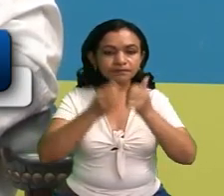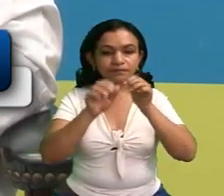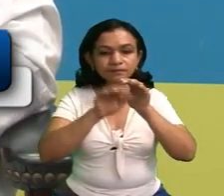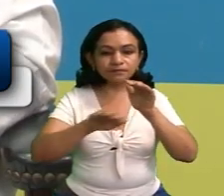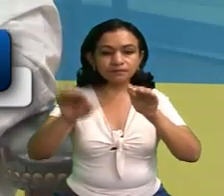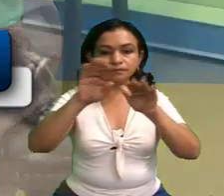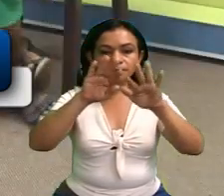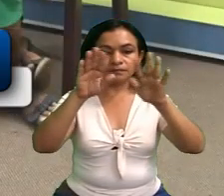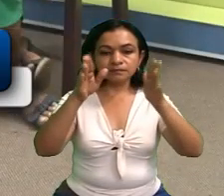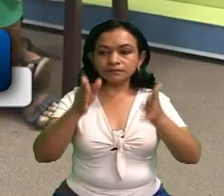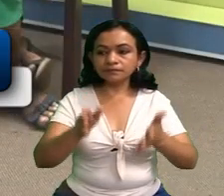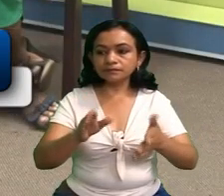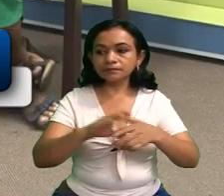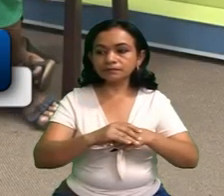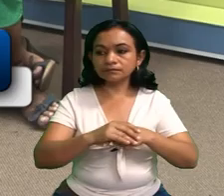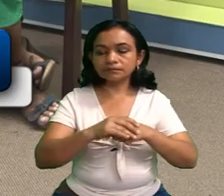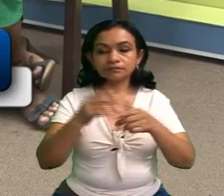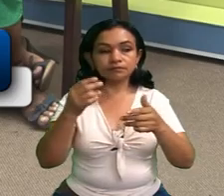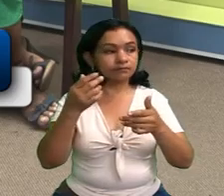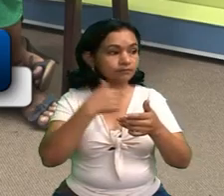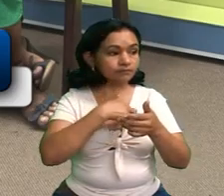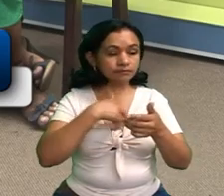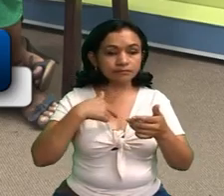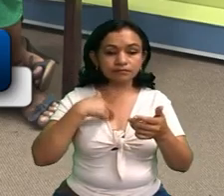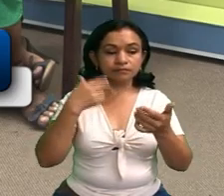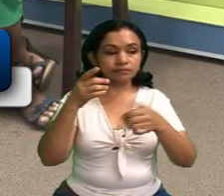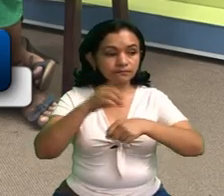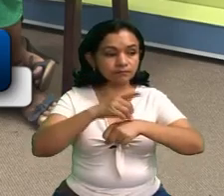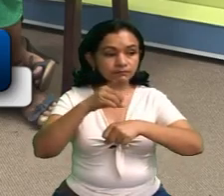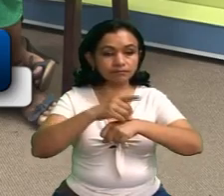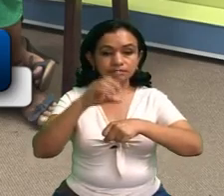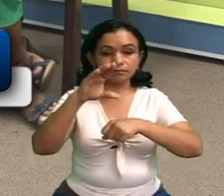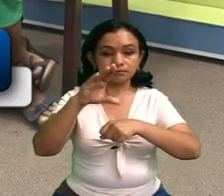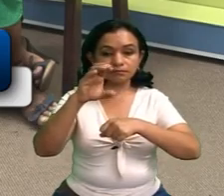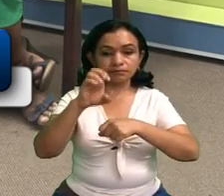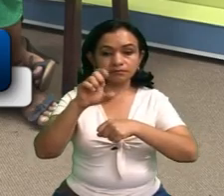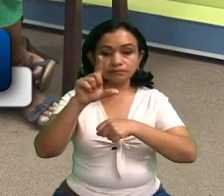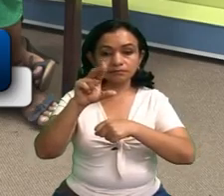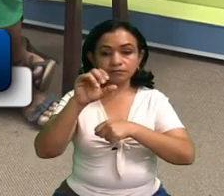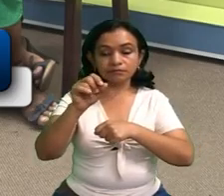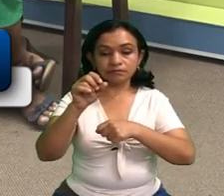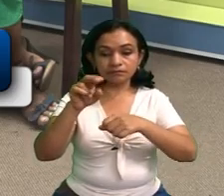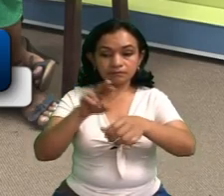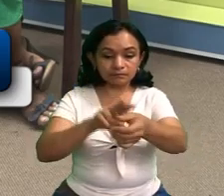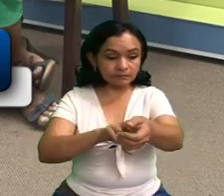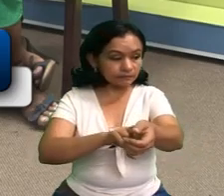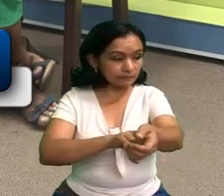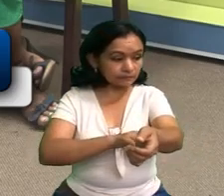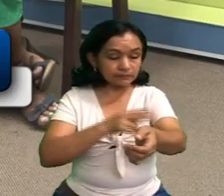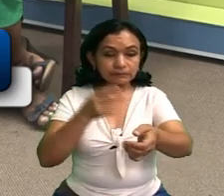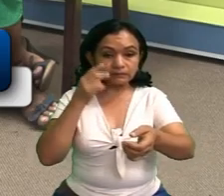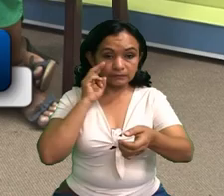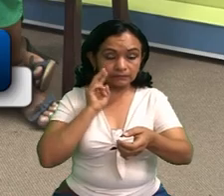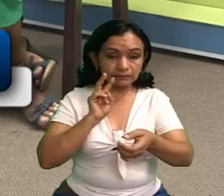mujer. Ahora, hay una relación, doctora, entre la celulitis con las varices. Yo le pregunto esto porque yo he visto